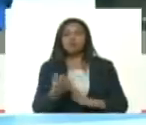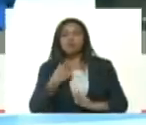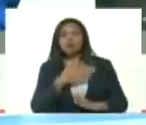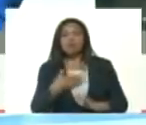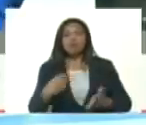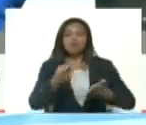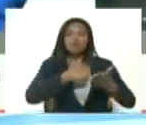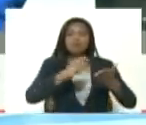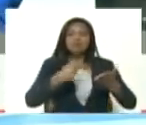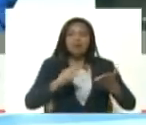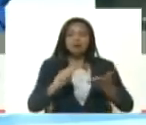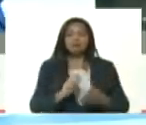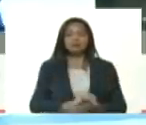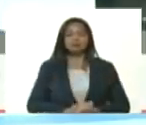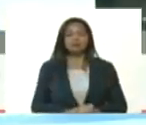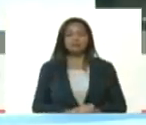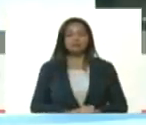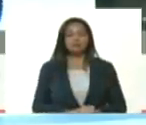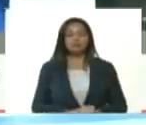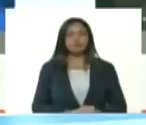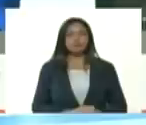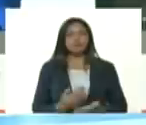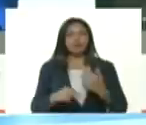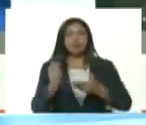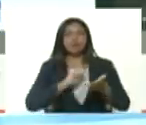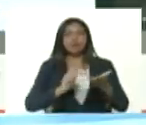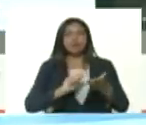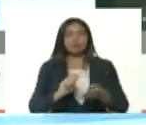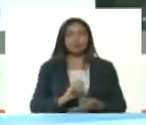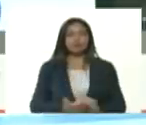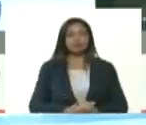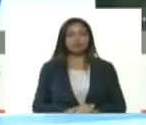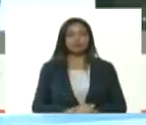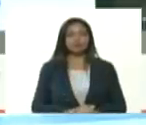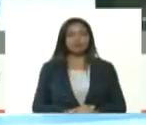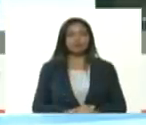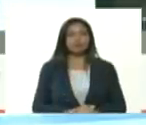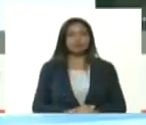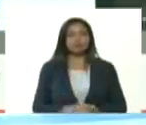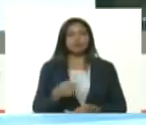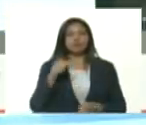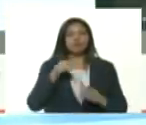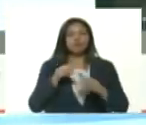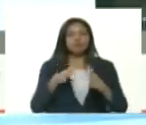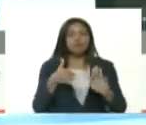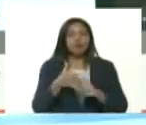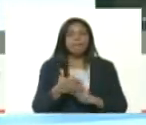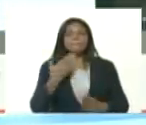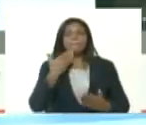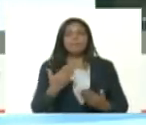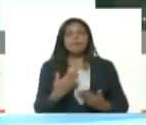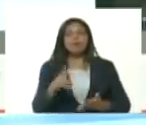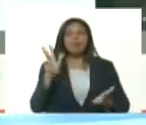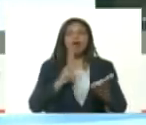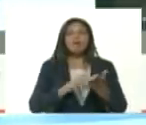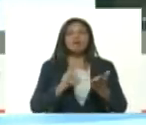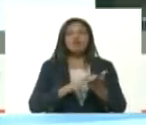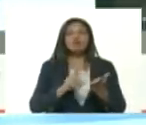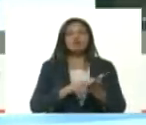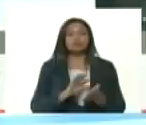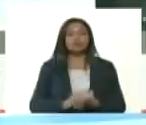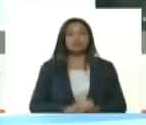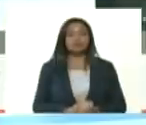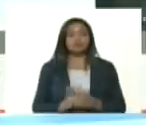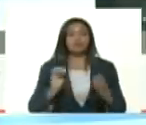firmar. Vamos a firmarlo por aquí. Punto de cuenta, me solicitan la aprobación